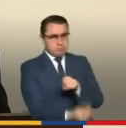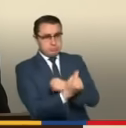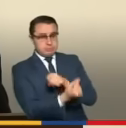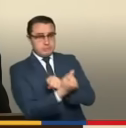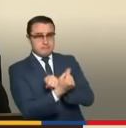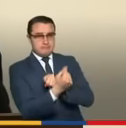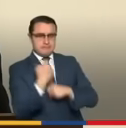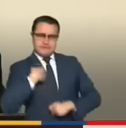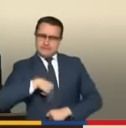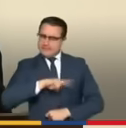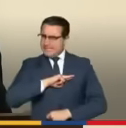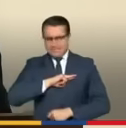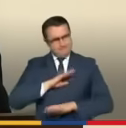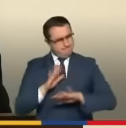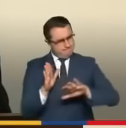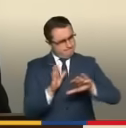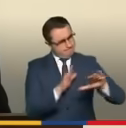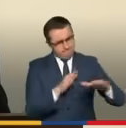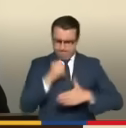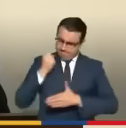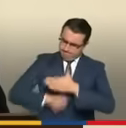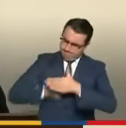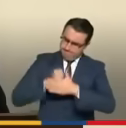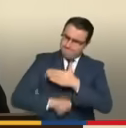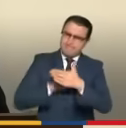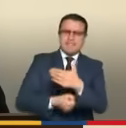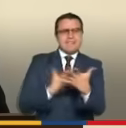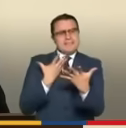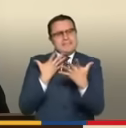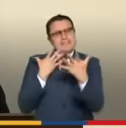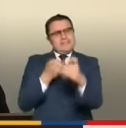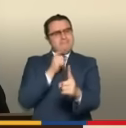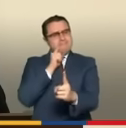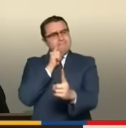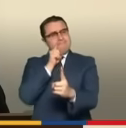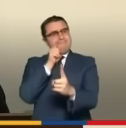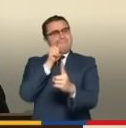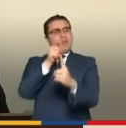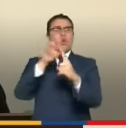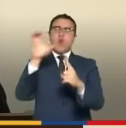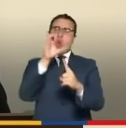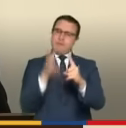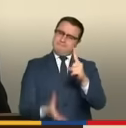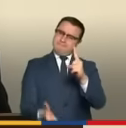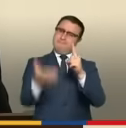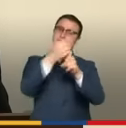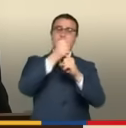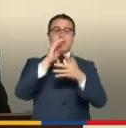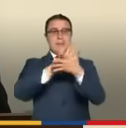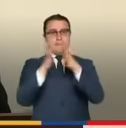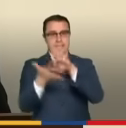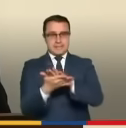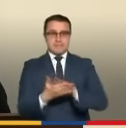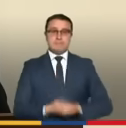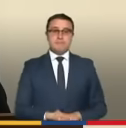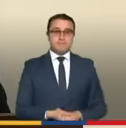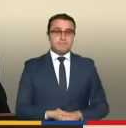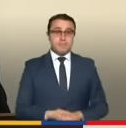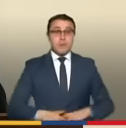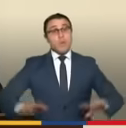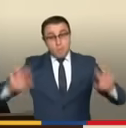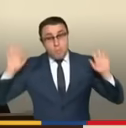hemos sido persistentes en la tarea de que este país pueda salir de la paz. Bueno, yo creo que